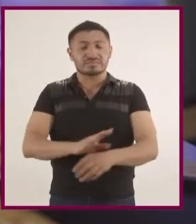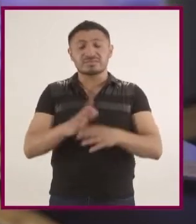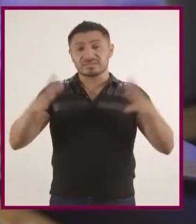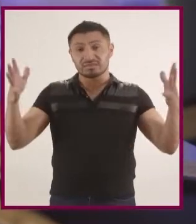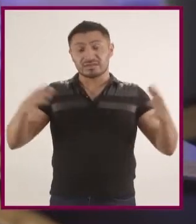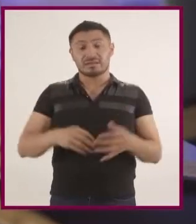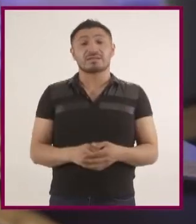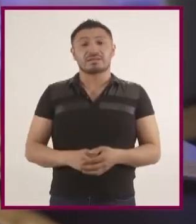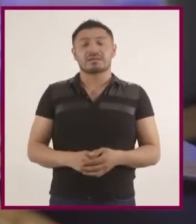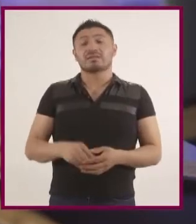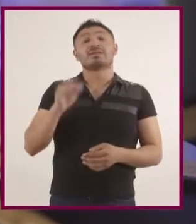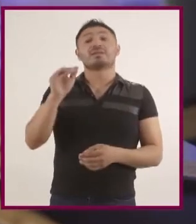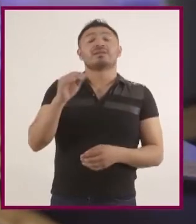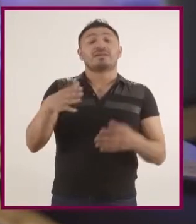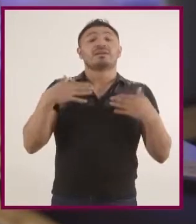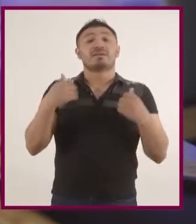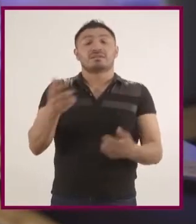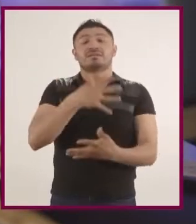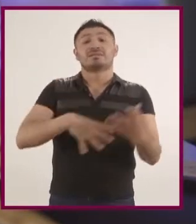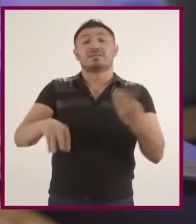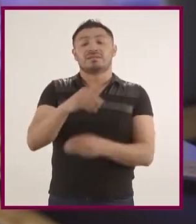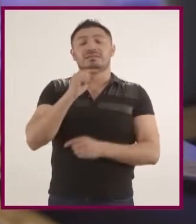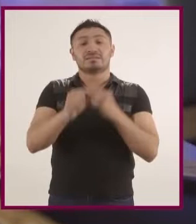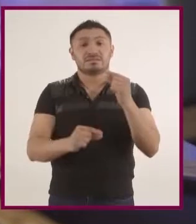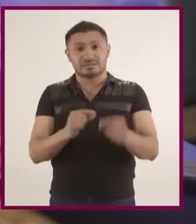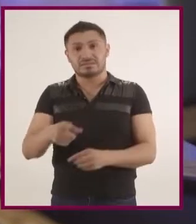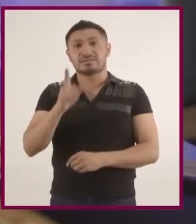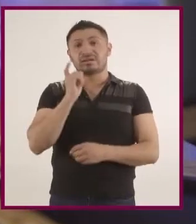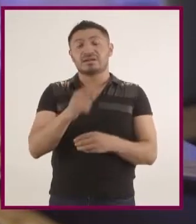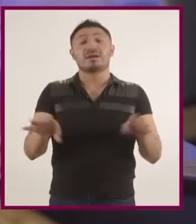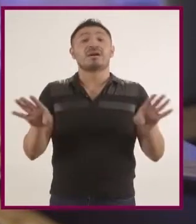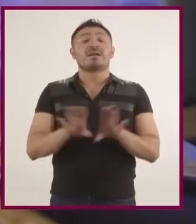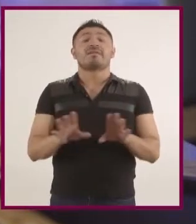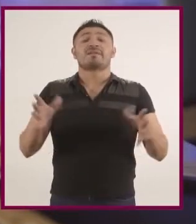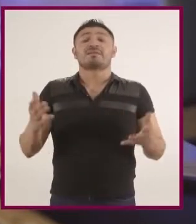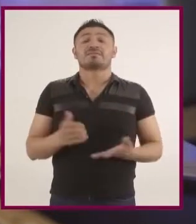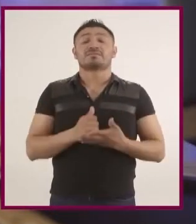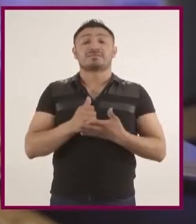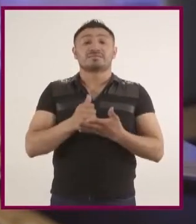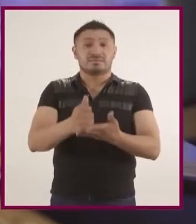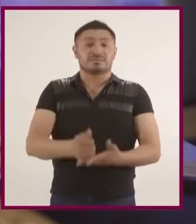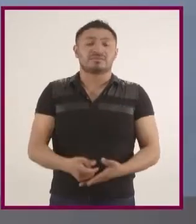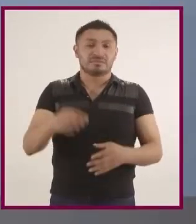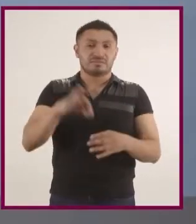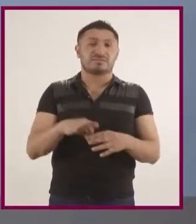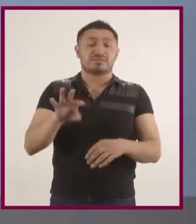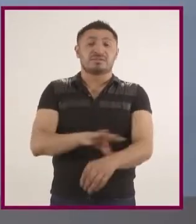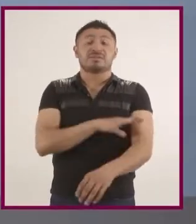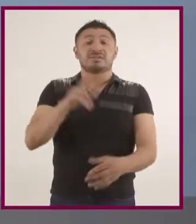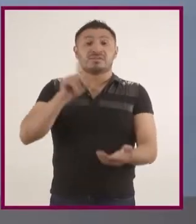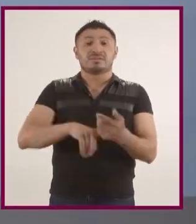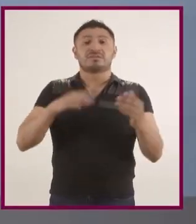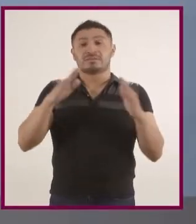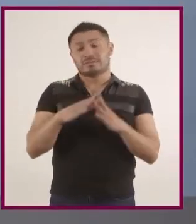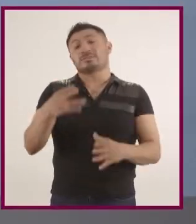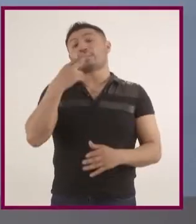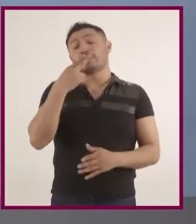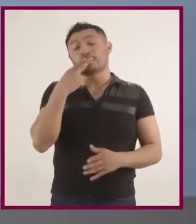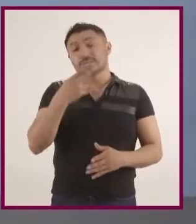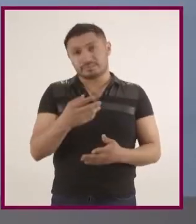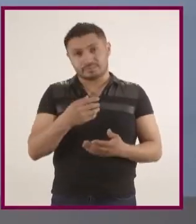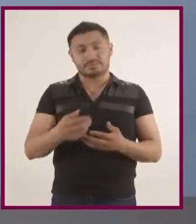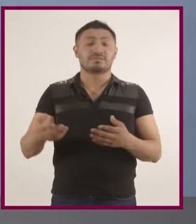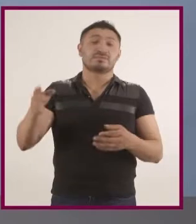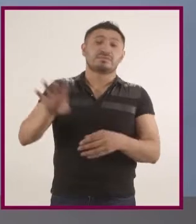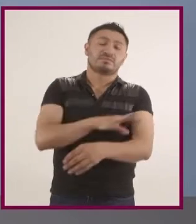Gerardo vamos a entender la sustentabilidad por partes Cómo podemos obtener un ahorro de energía en la casa utilizar Fuentes renovables de